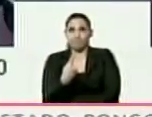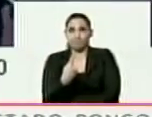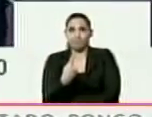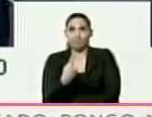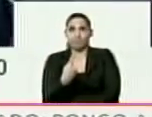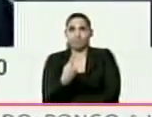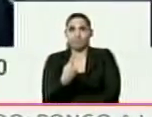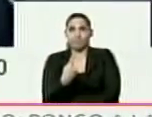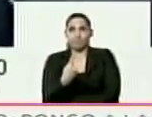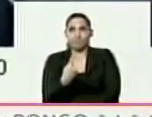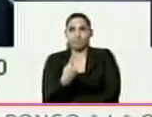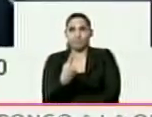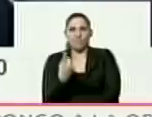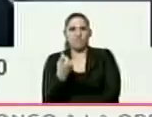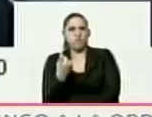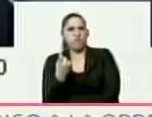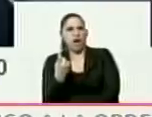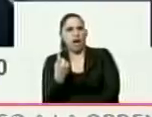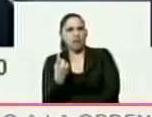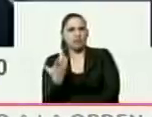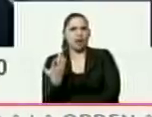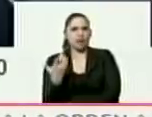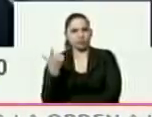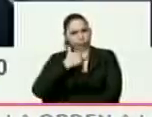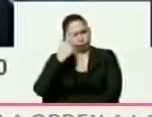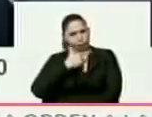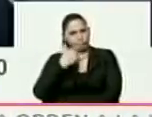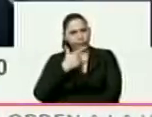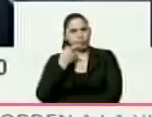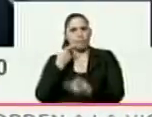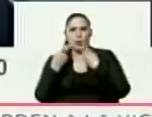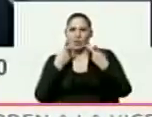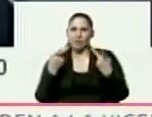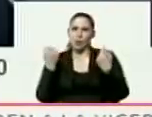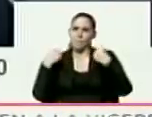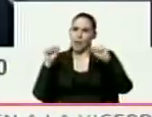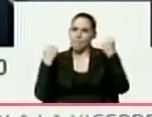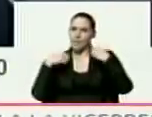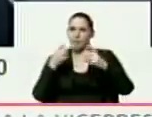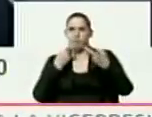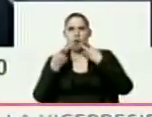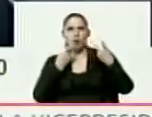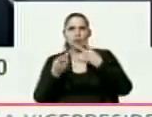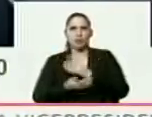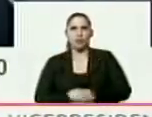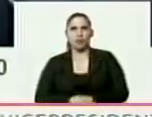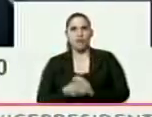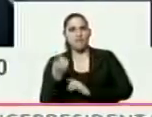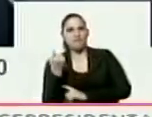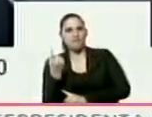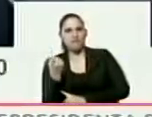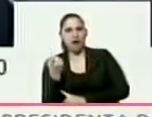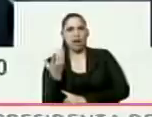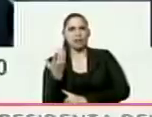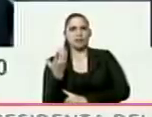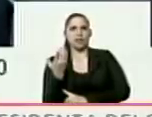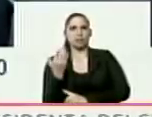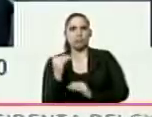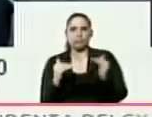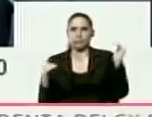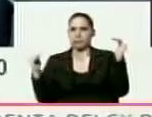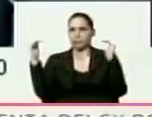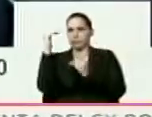falta de realismo político, falta de pragmatismo político, falta de estatura de estadista, Iván